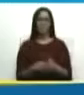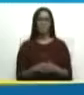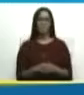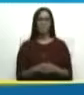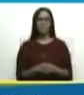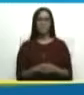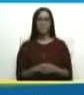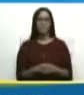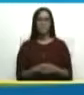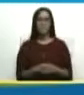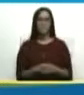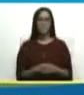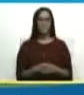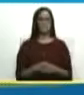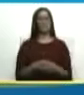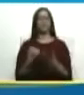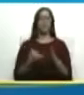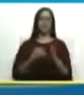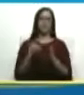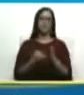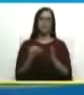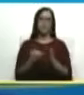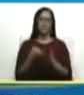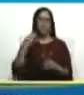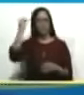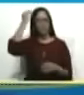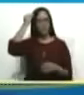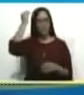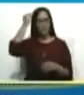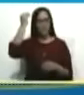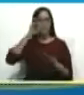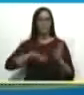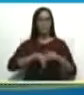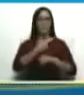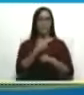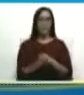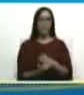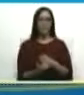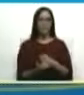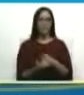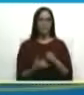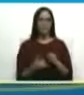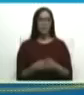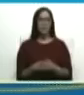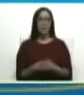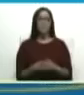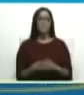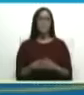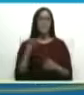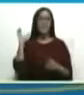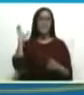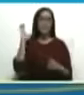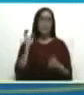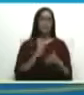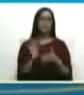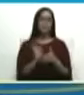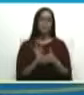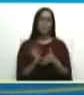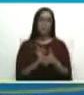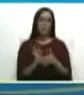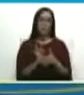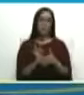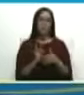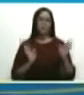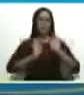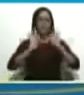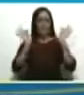1999. Son instituciones que se pensaron, se planificaron para que el Estado funcionara de la